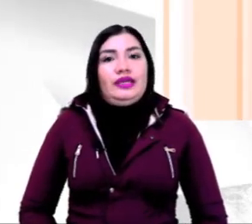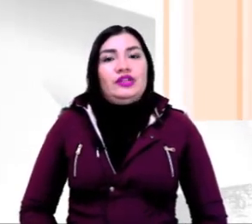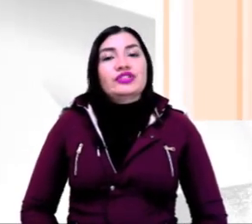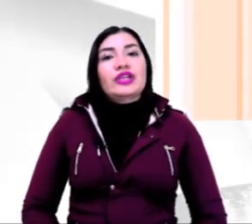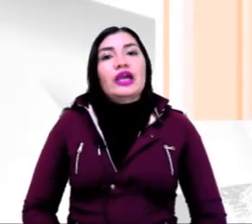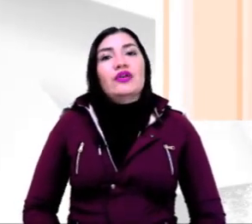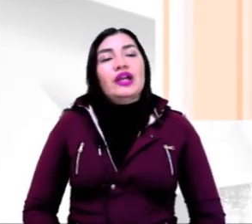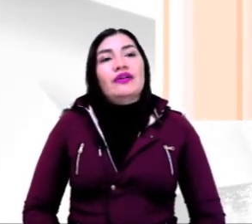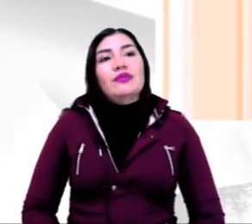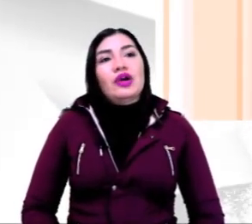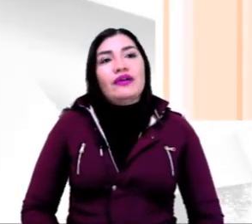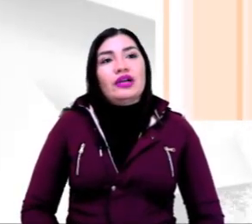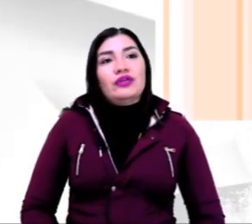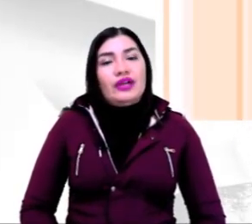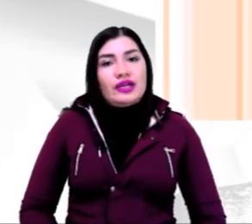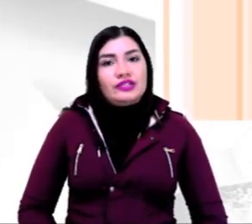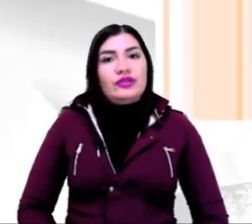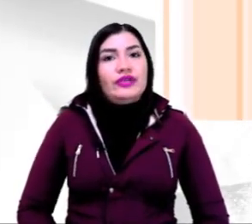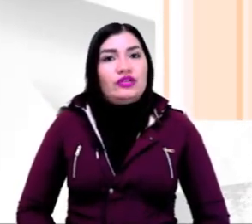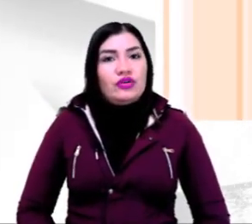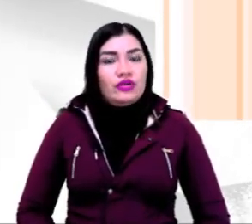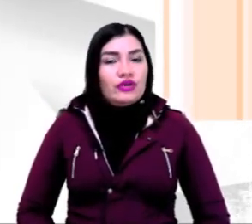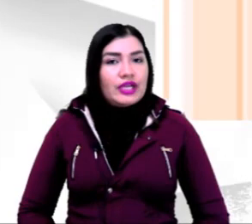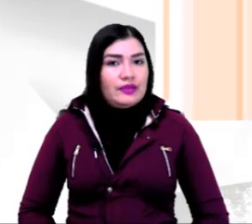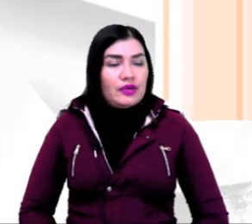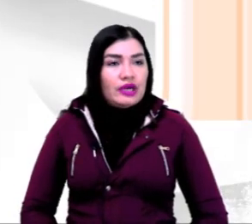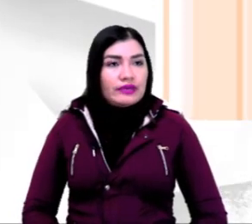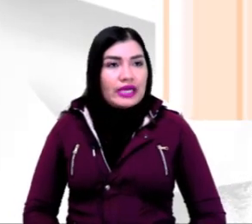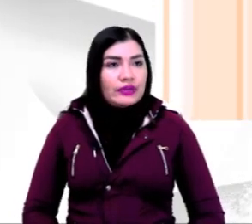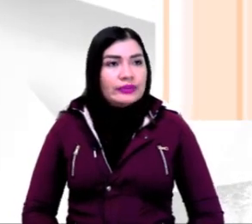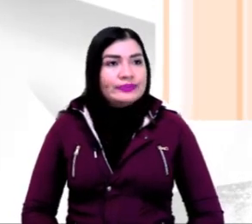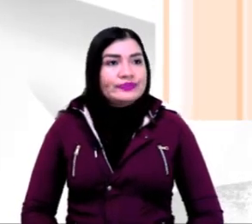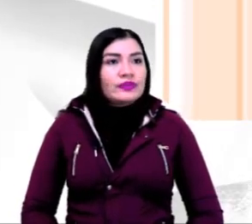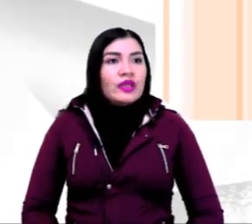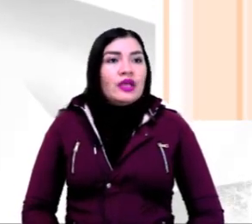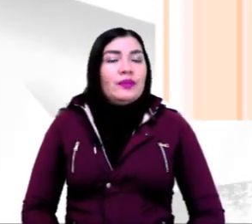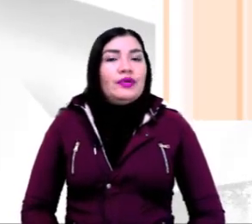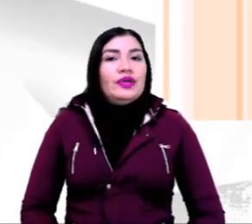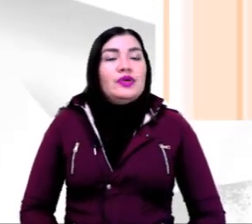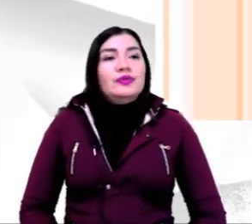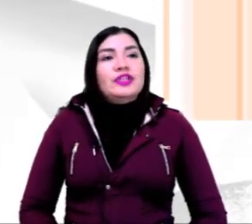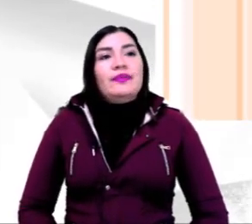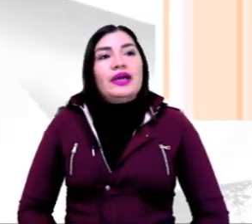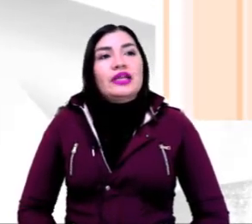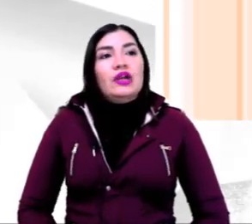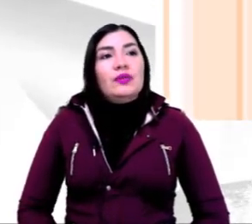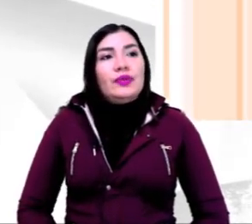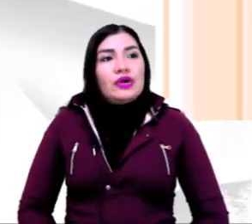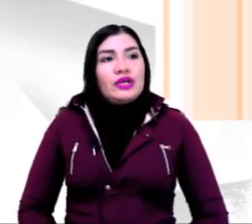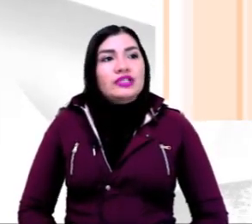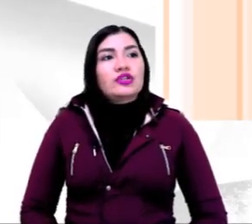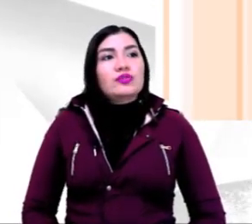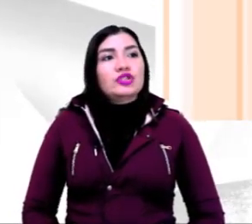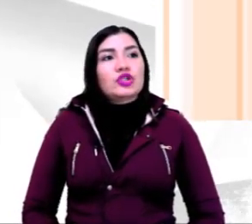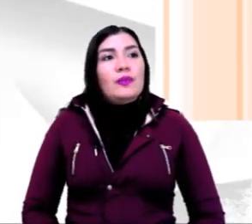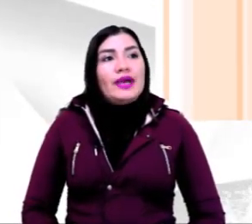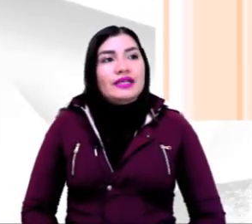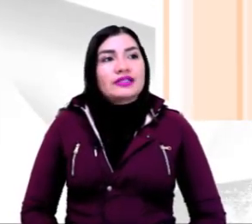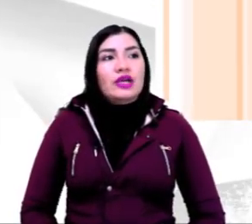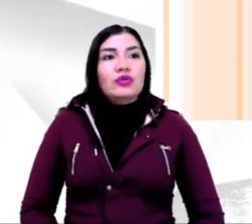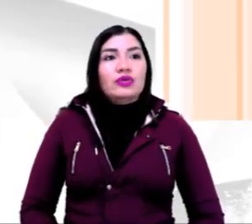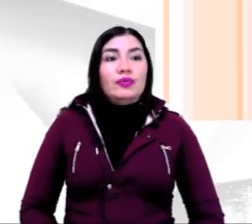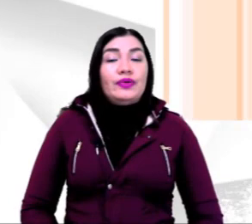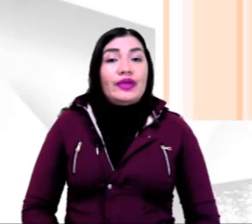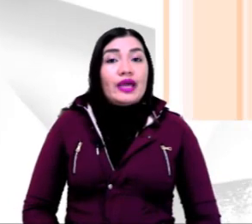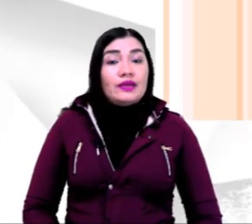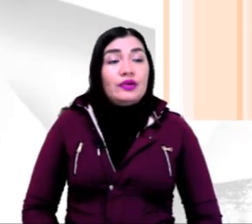Bien, entonces ahora vamos a valorar sobre todo lo que hemos hablado. Podemos observar que los bosques son mucho más